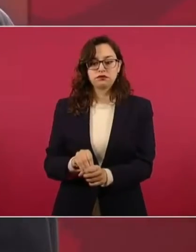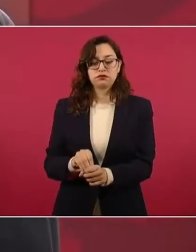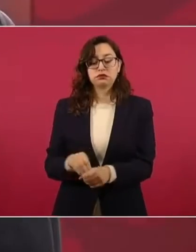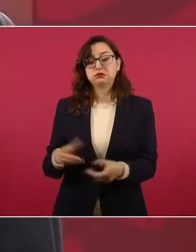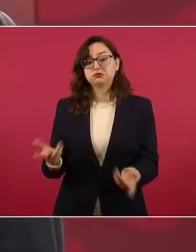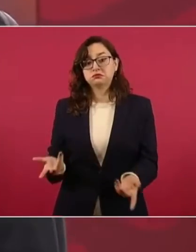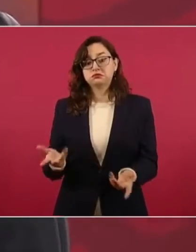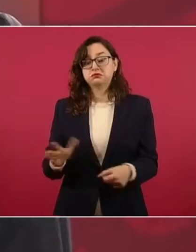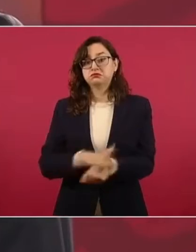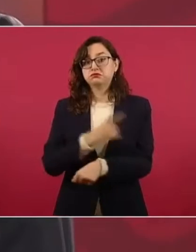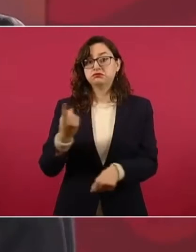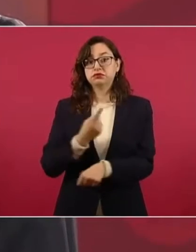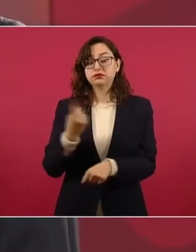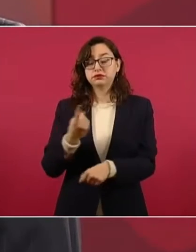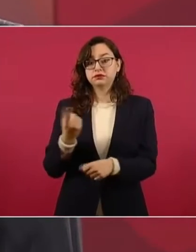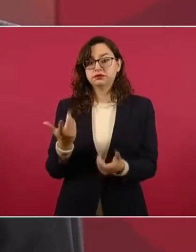el abandono, tirado,